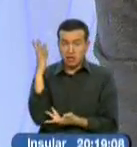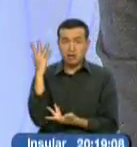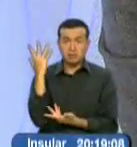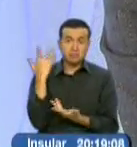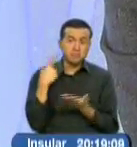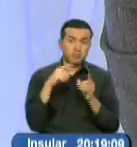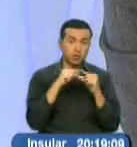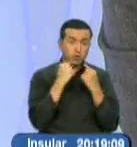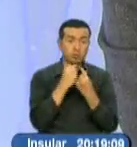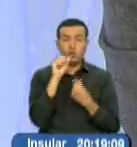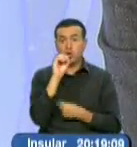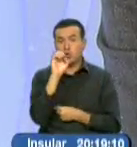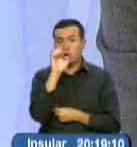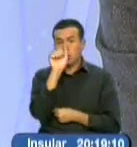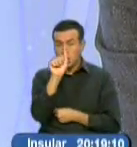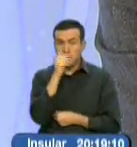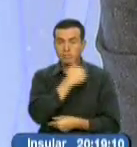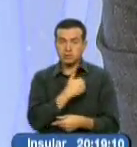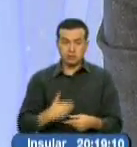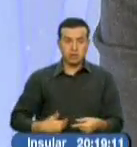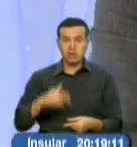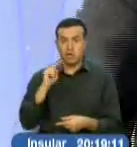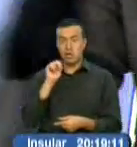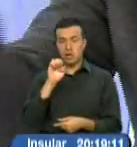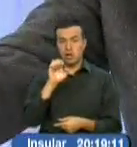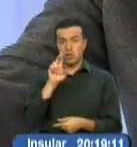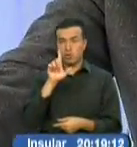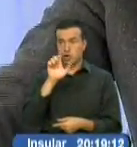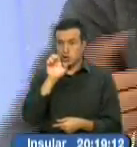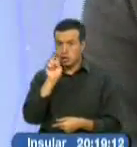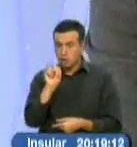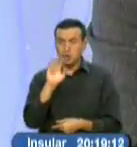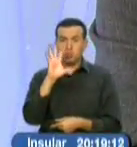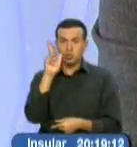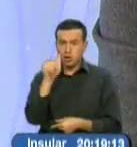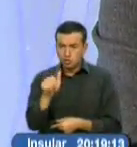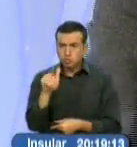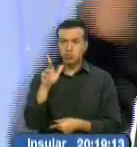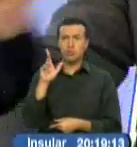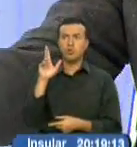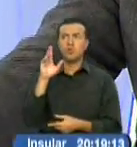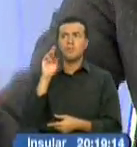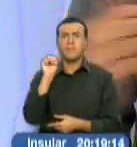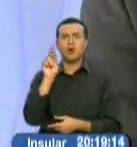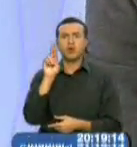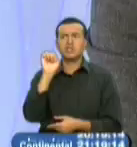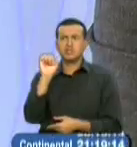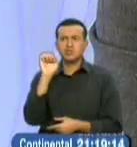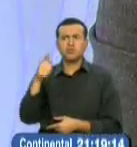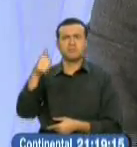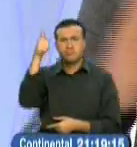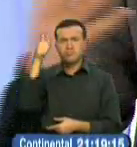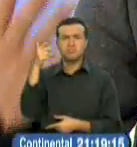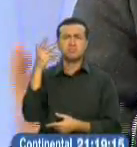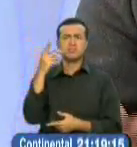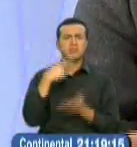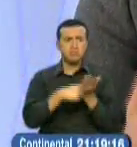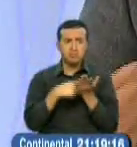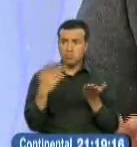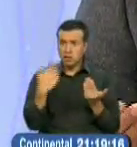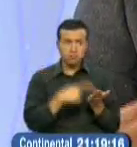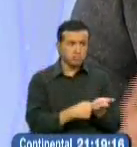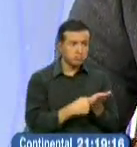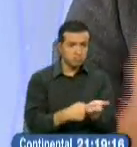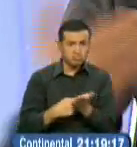estuvimos con la Organización de Estados Americanos, con el presidente Leonel Fernández, estuvimos con UNASUR, con Mauricio Dorfler a la cabeza, reuniéndonos